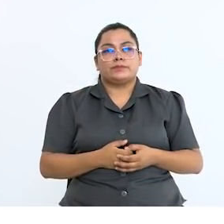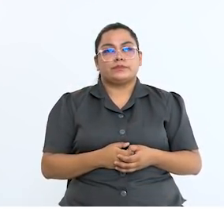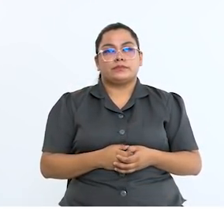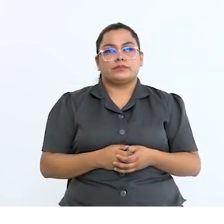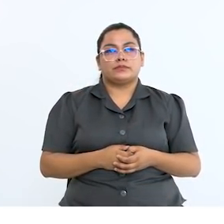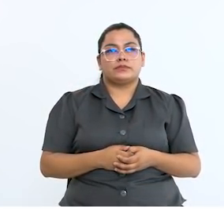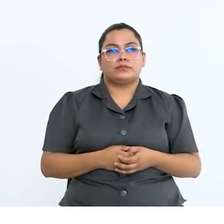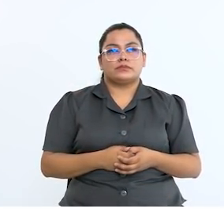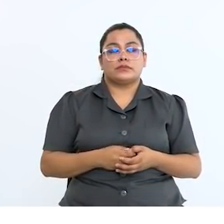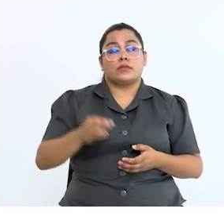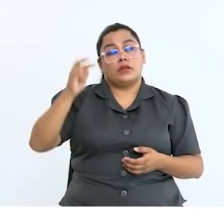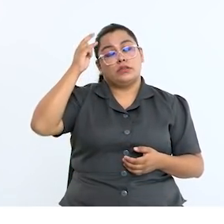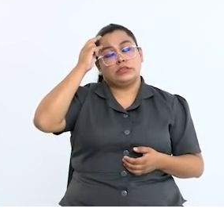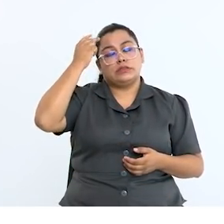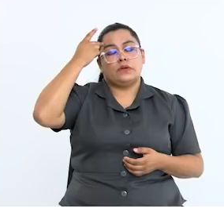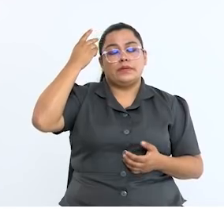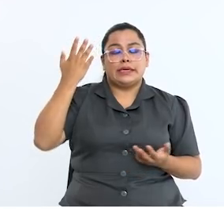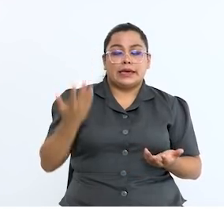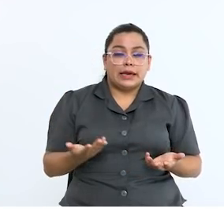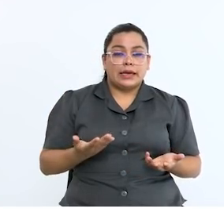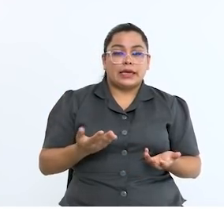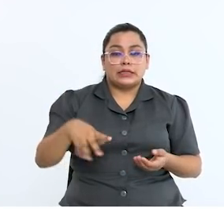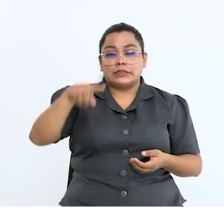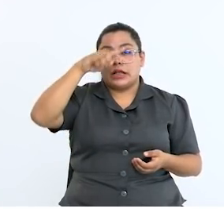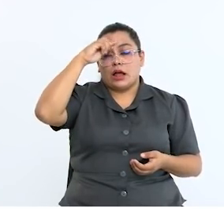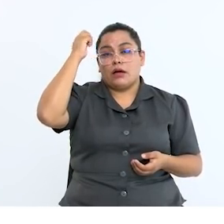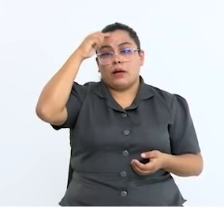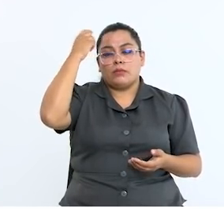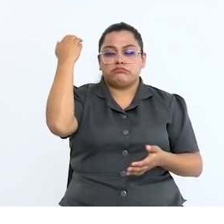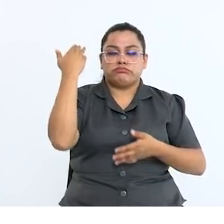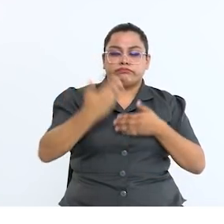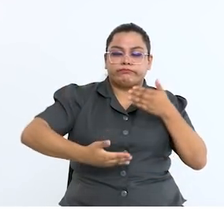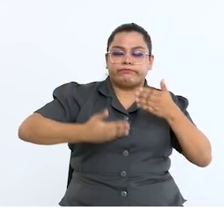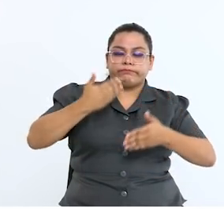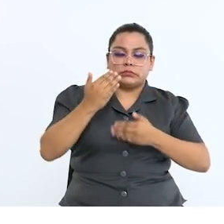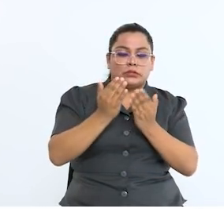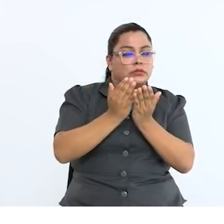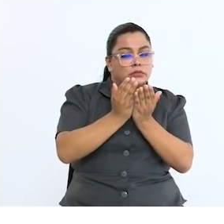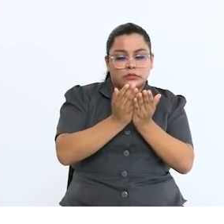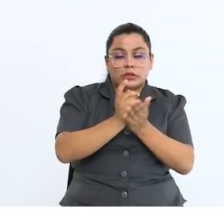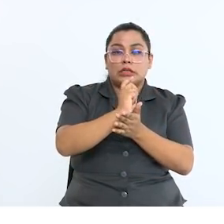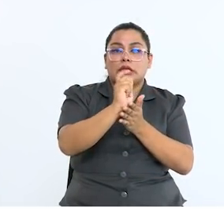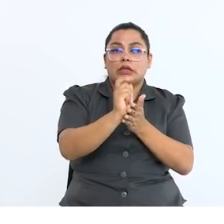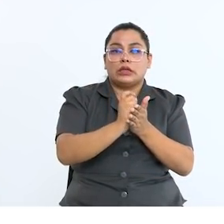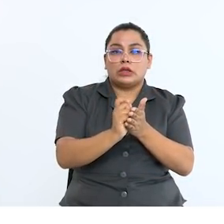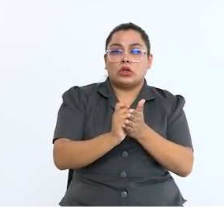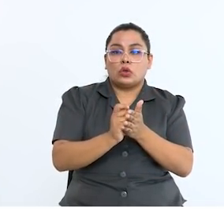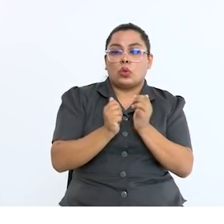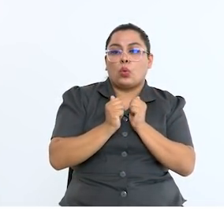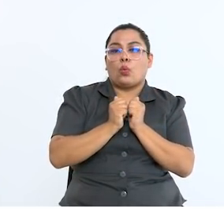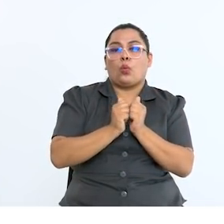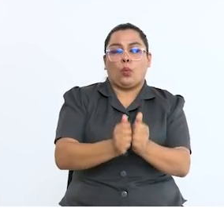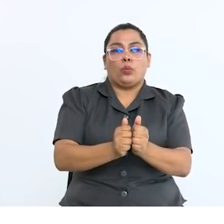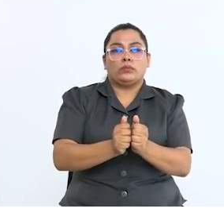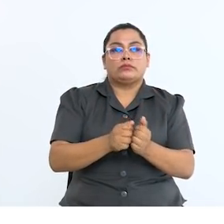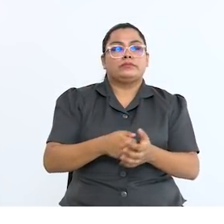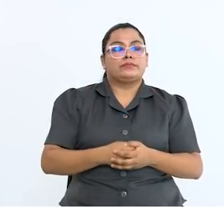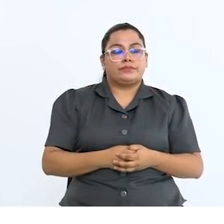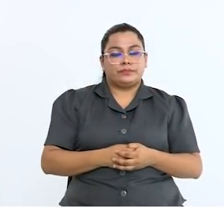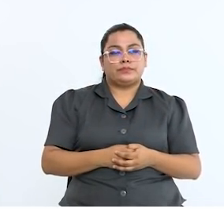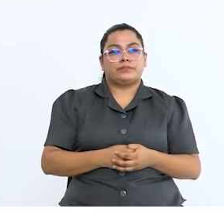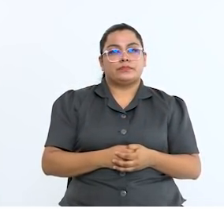estudiantado. Es decir, se debe trabajar el proceso lector y el de escritura de manera